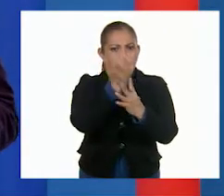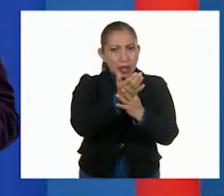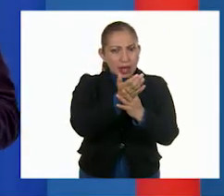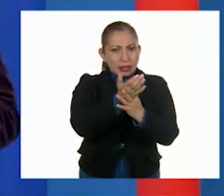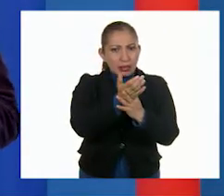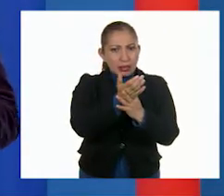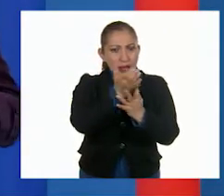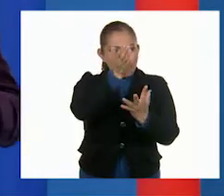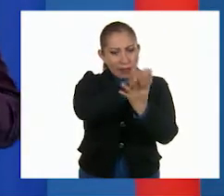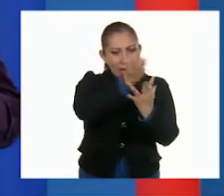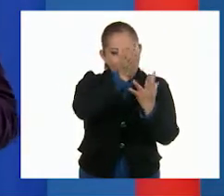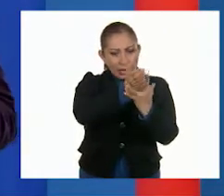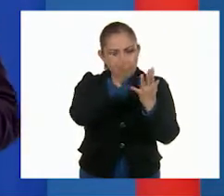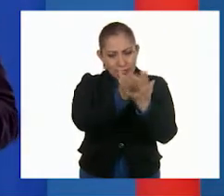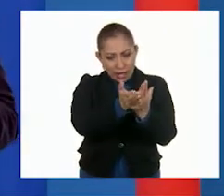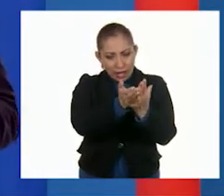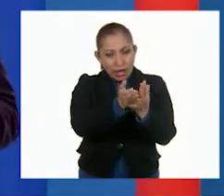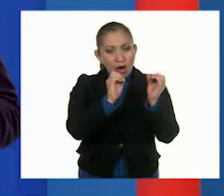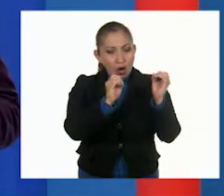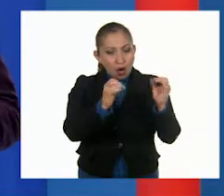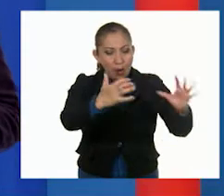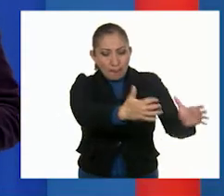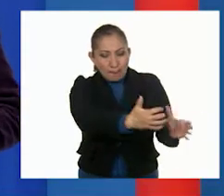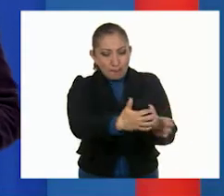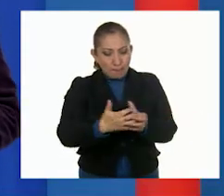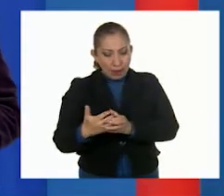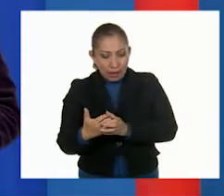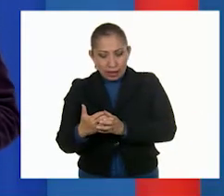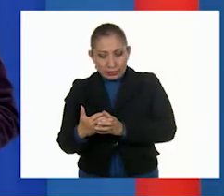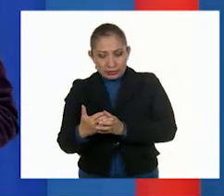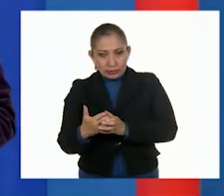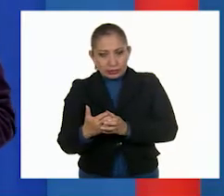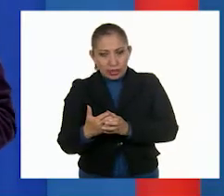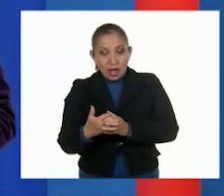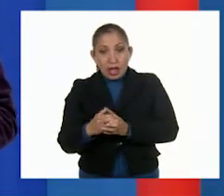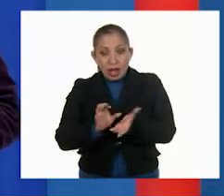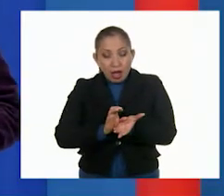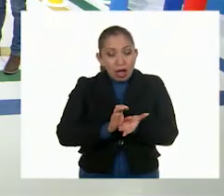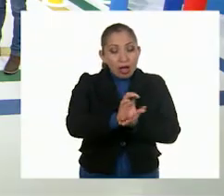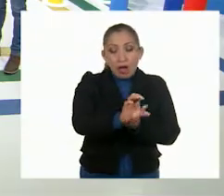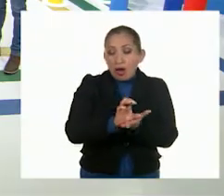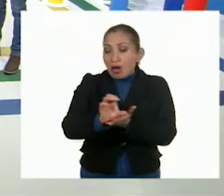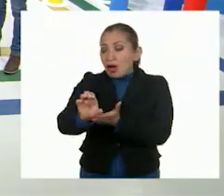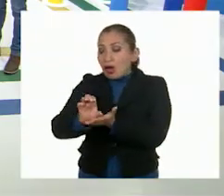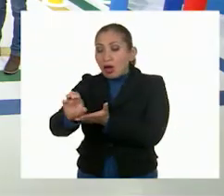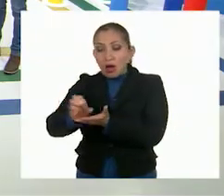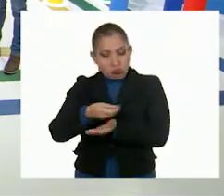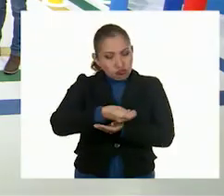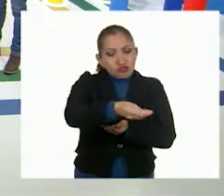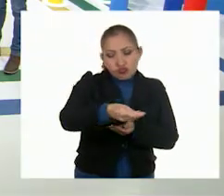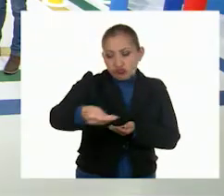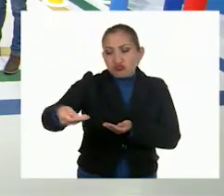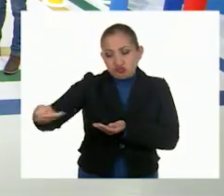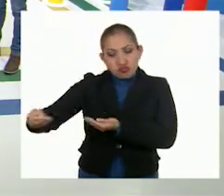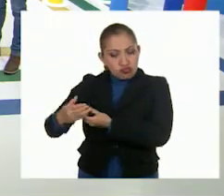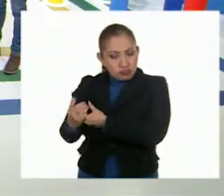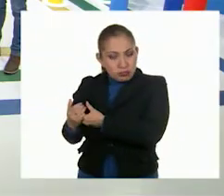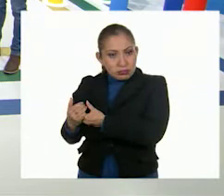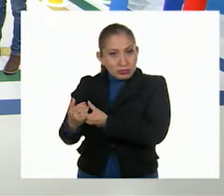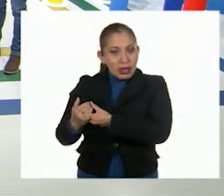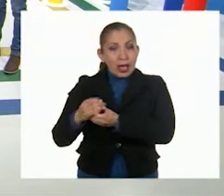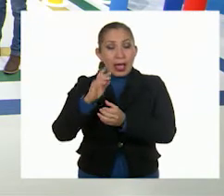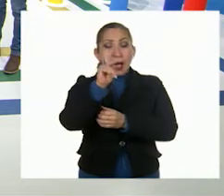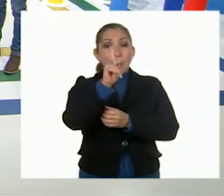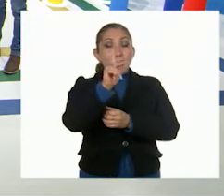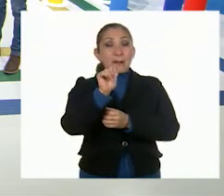y como una porción del todo, ¿no? Así es. Ajá. Muy bien. El doble significado de la palabra